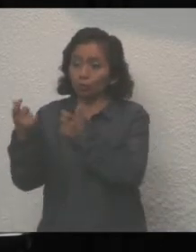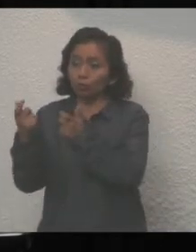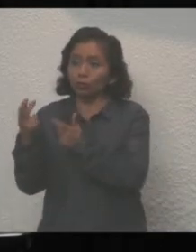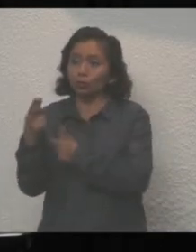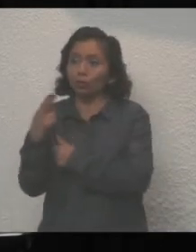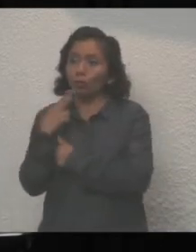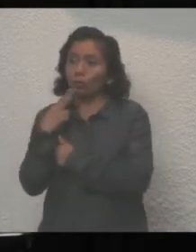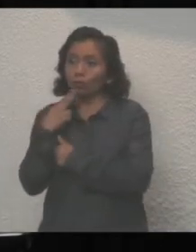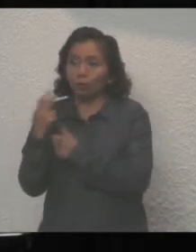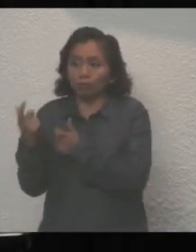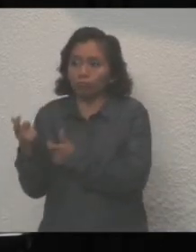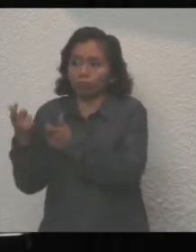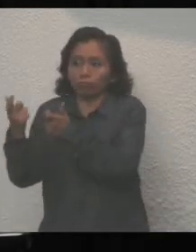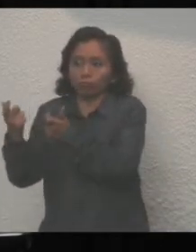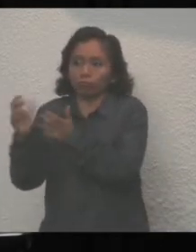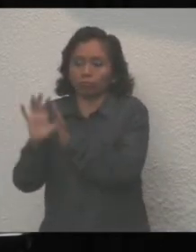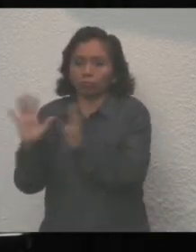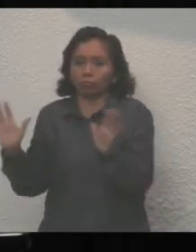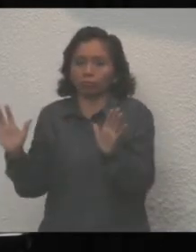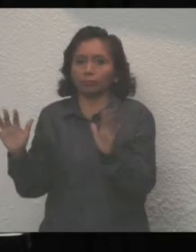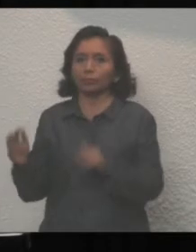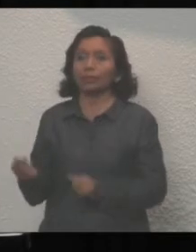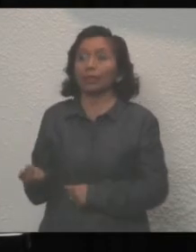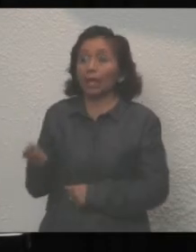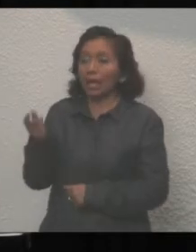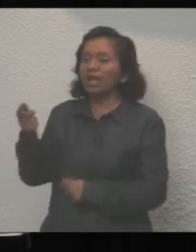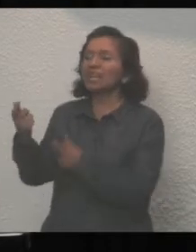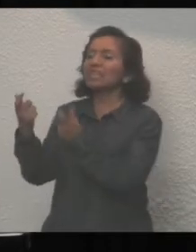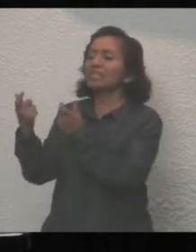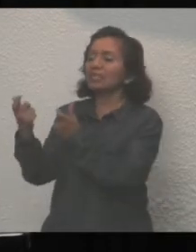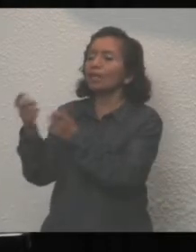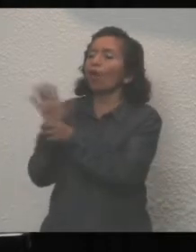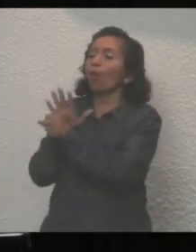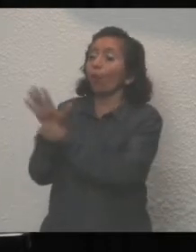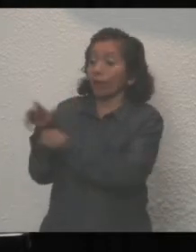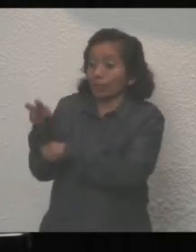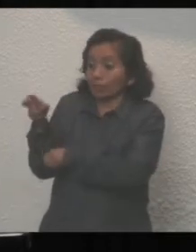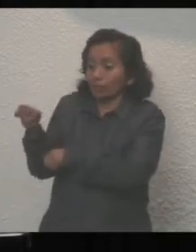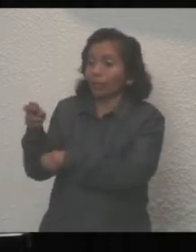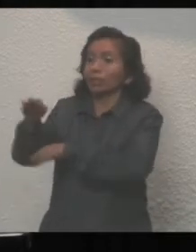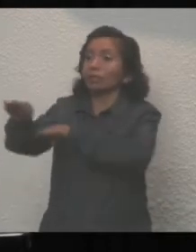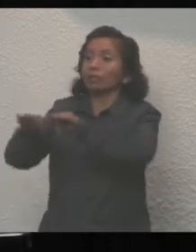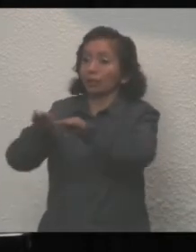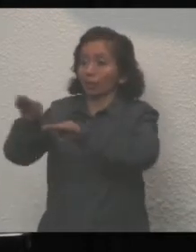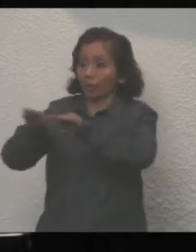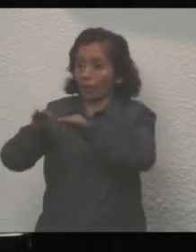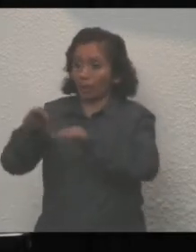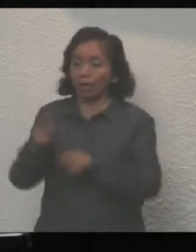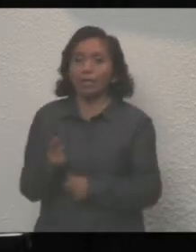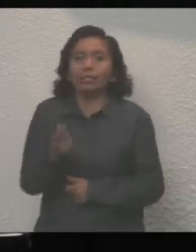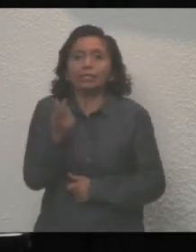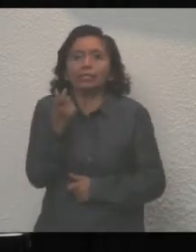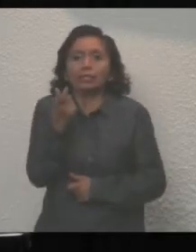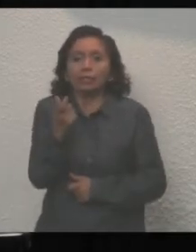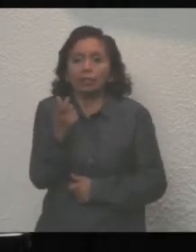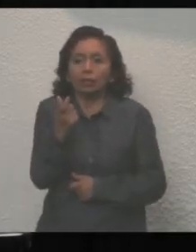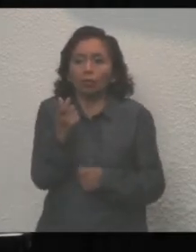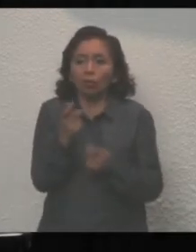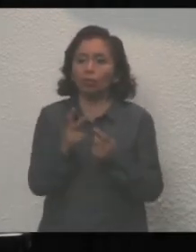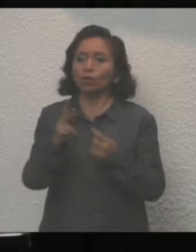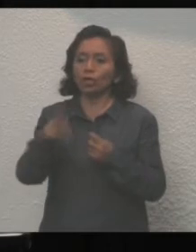obra pública. El dinero con el que se trabaja es dinero del pueblo, de